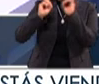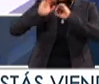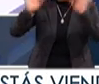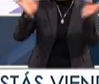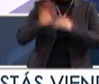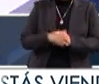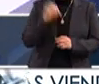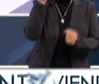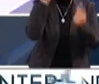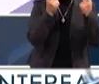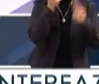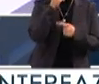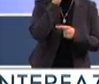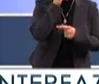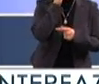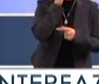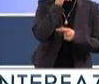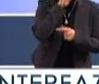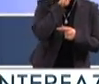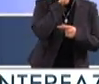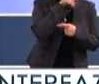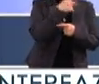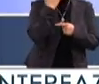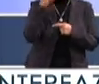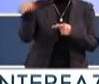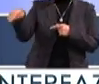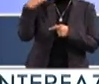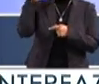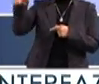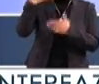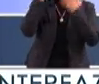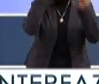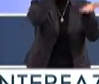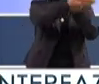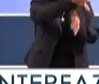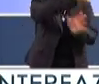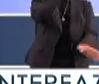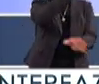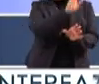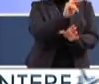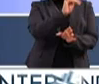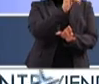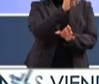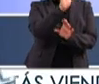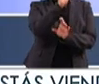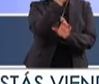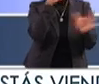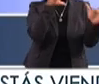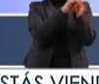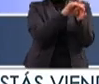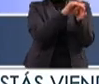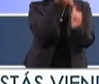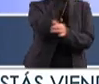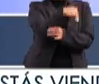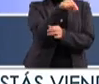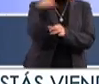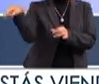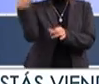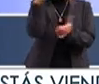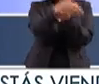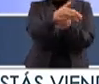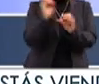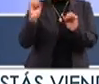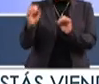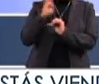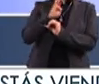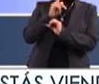algunos querrán que vaya a un bachillerato general de la universidad nacional de la UNAM o